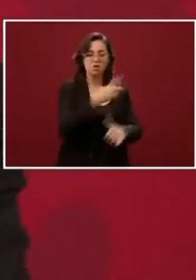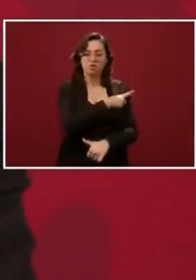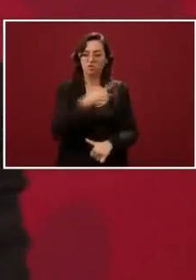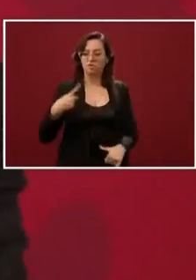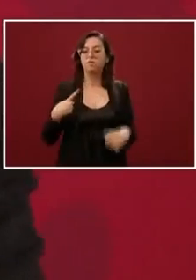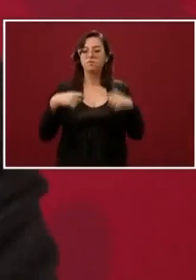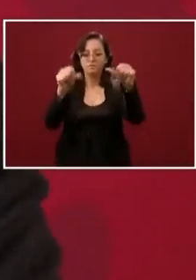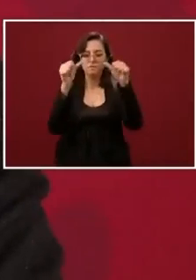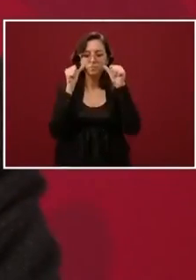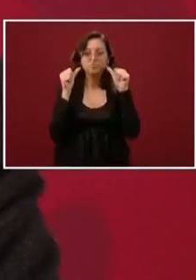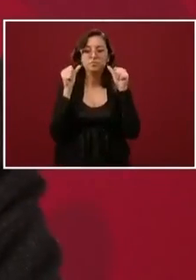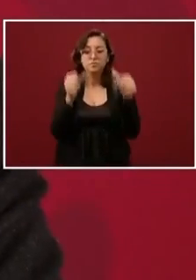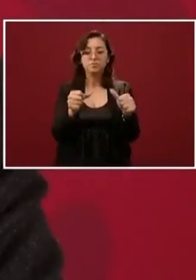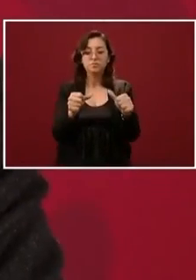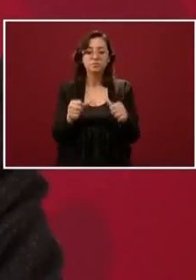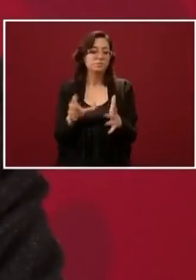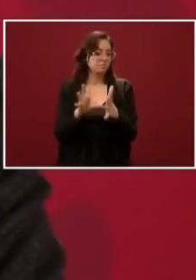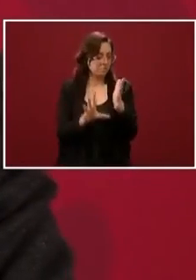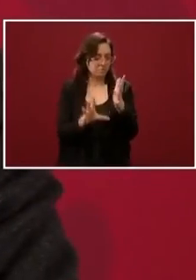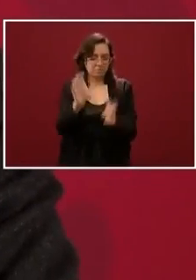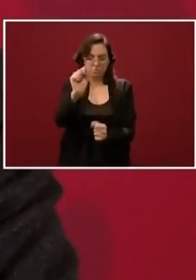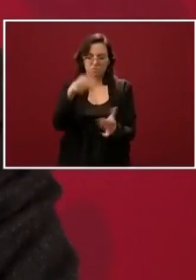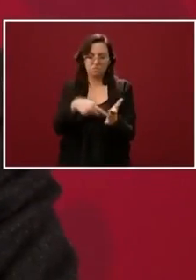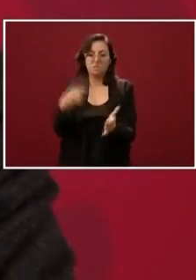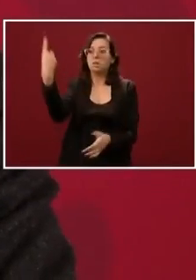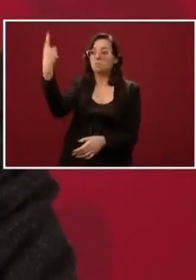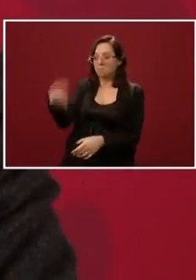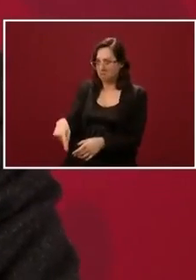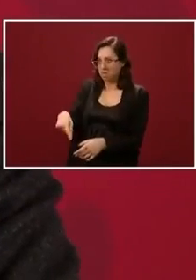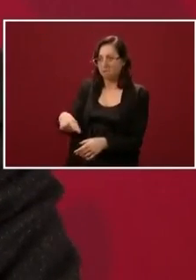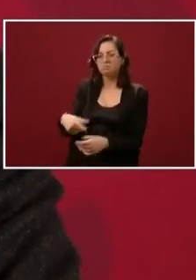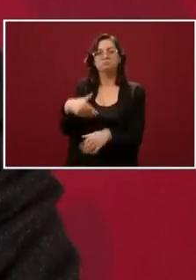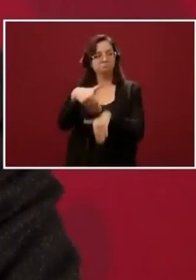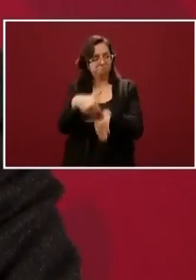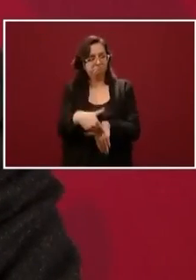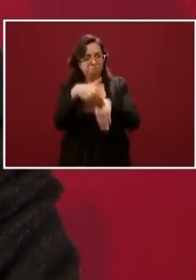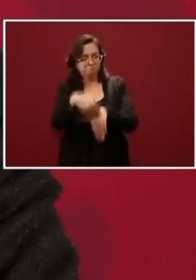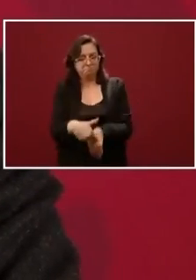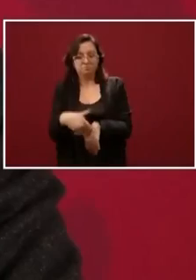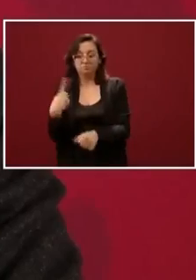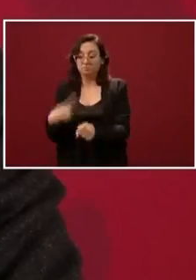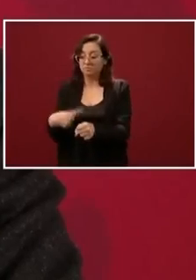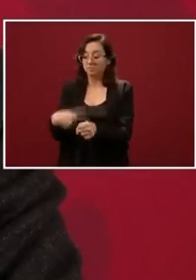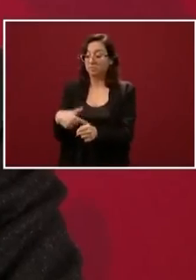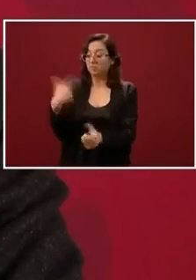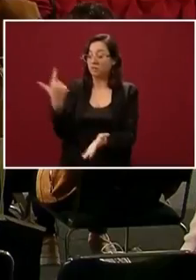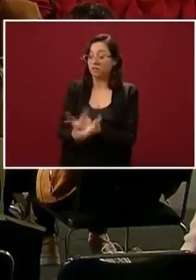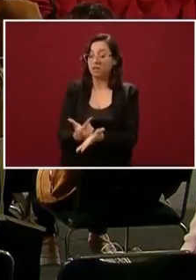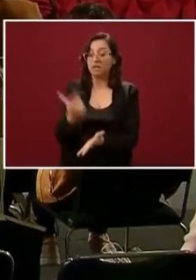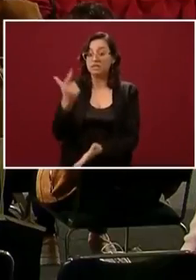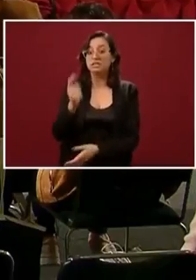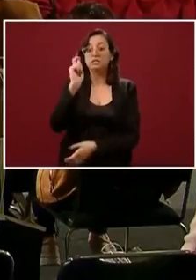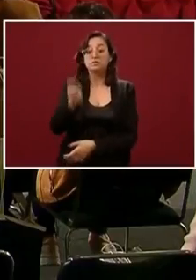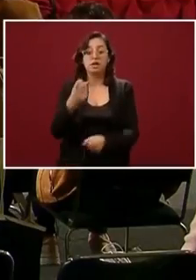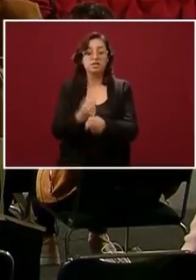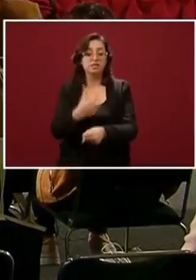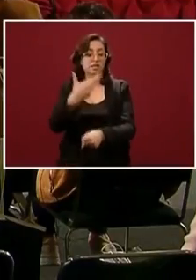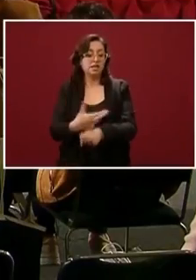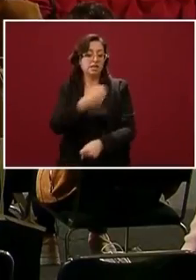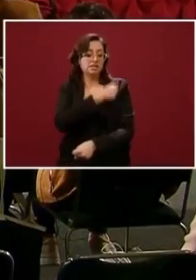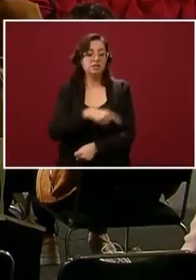Esto atiende exactamente al texto constitucional que dispone que en caso de enfermedad grave la Secretaría de Salud